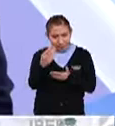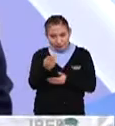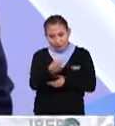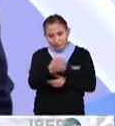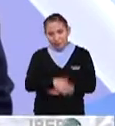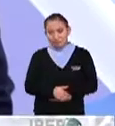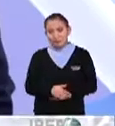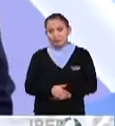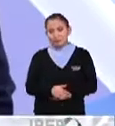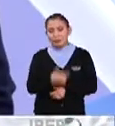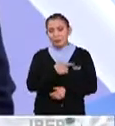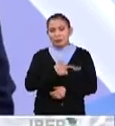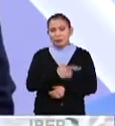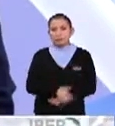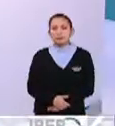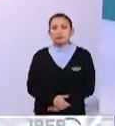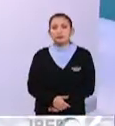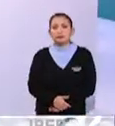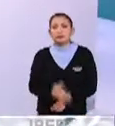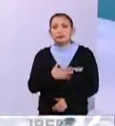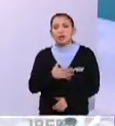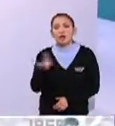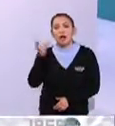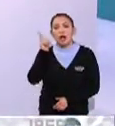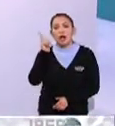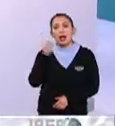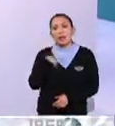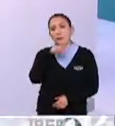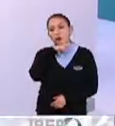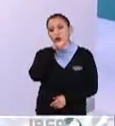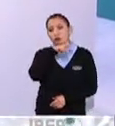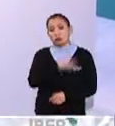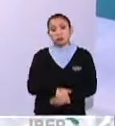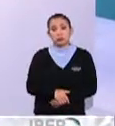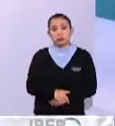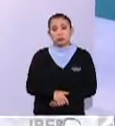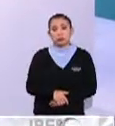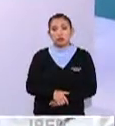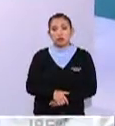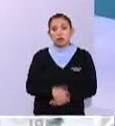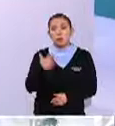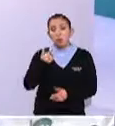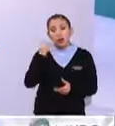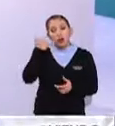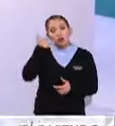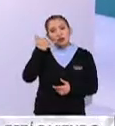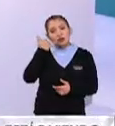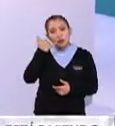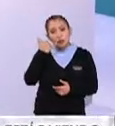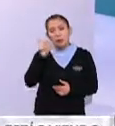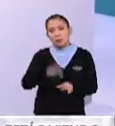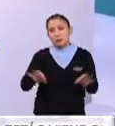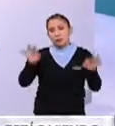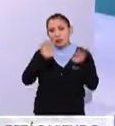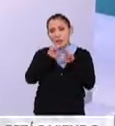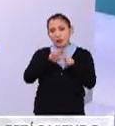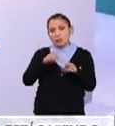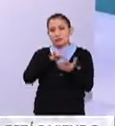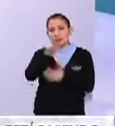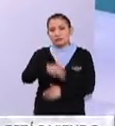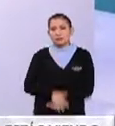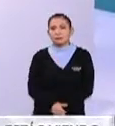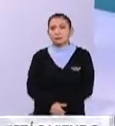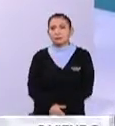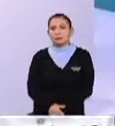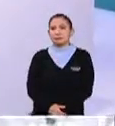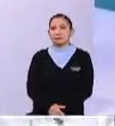a ustedes. Al contrario, un gusto y bueno, pues esperamos tenerte pronto, si no presencialmente, sí por teléfono, porque es importante analizarlo. Gracias.